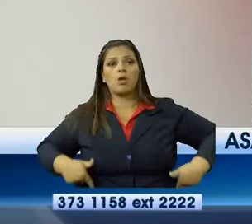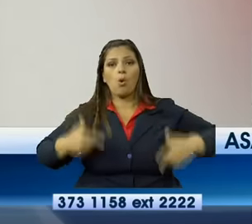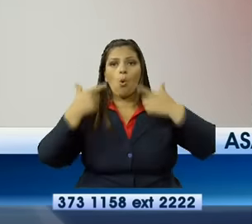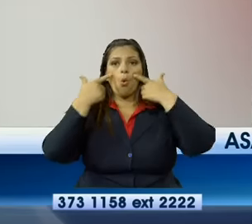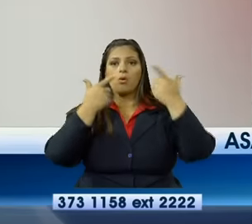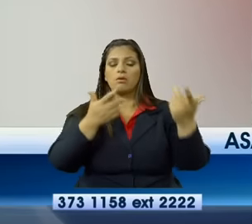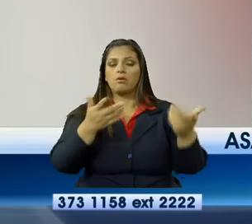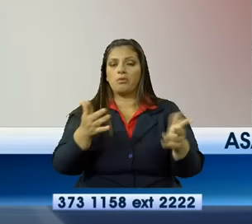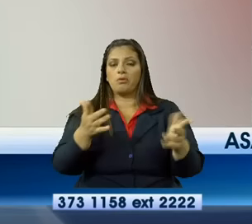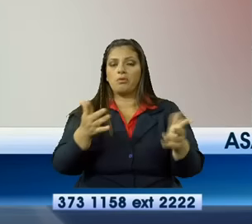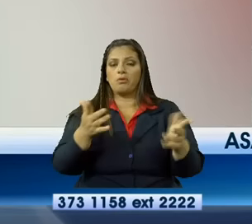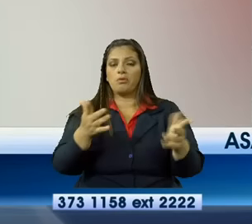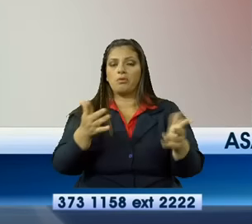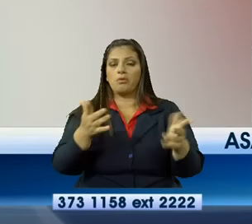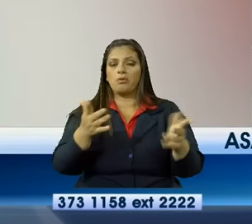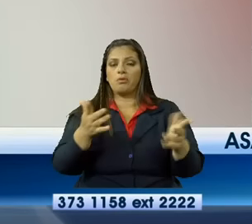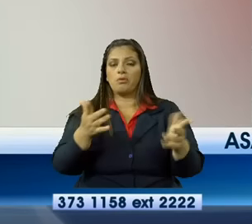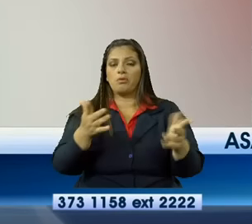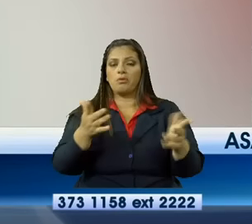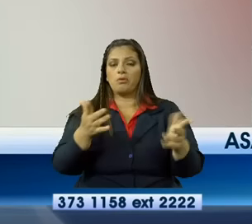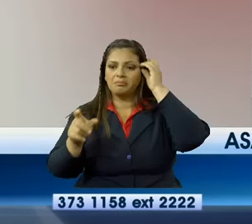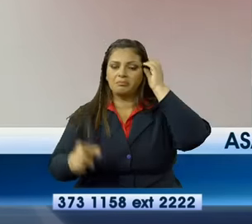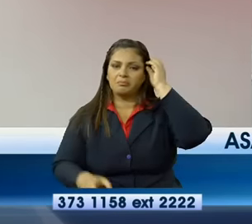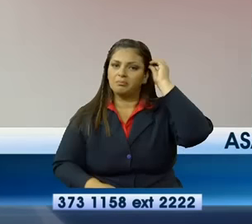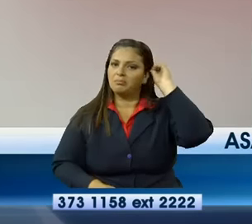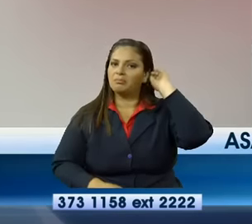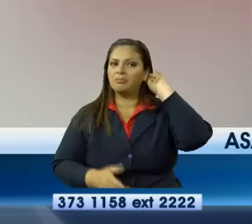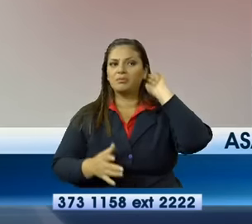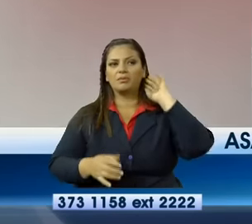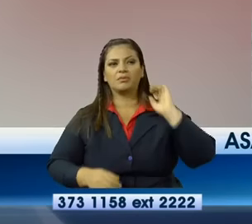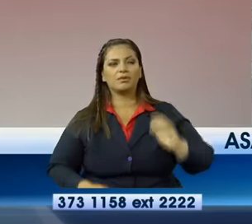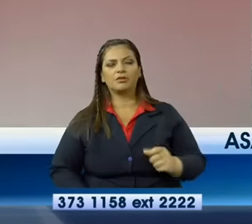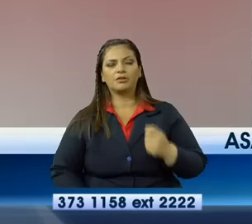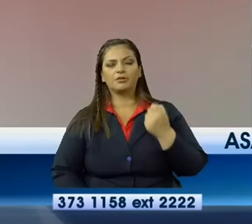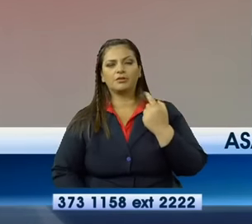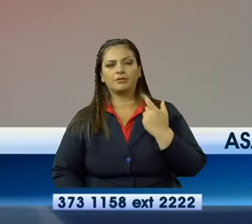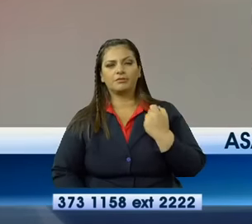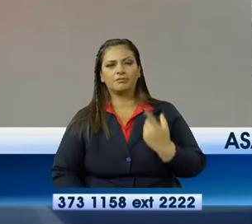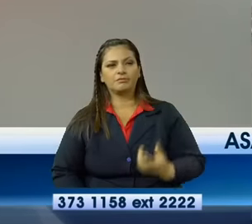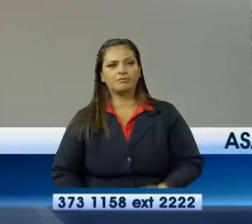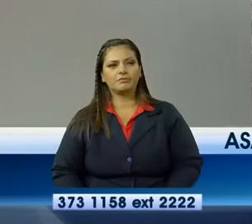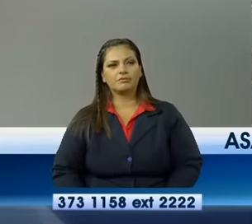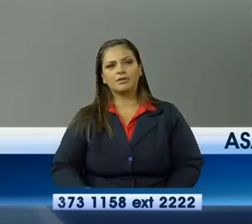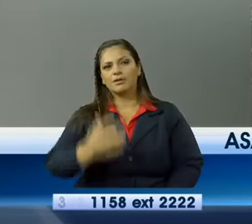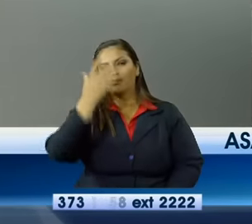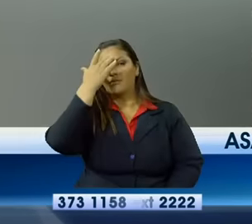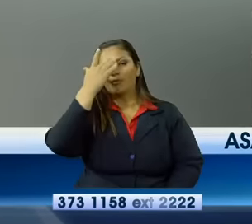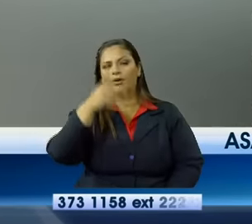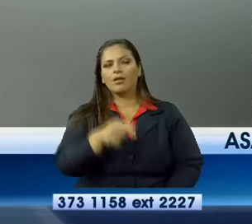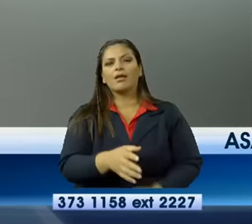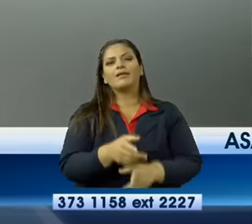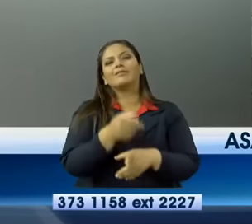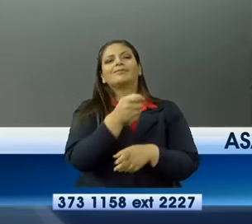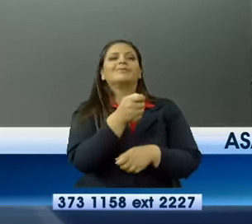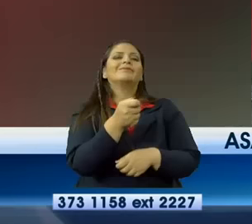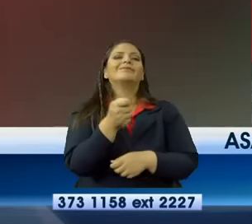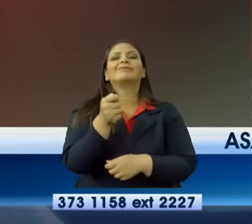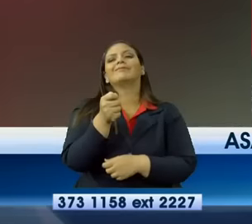estaban en algo estaban, porque ¿por qué el globito? El globito no lo entiendo. Por supuesto. A lo mejor estaban regalando los globitos ahí justamente por